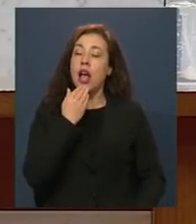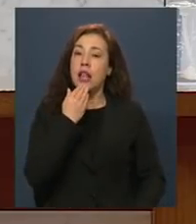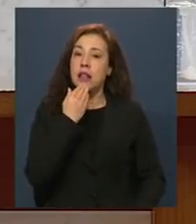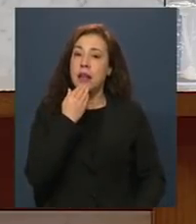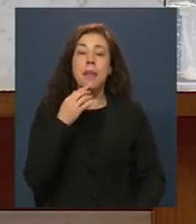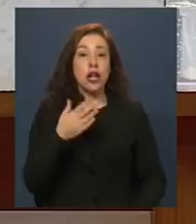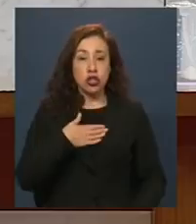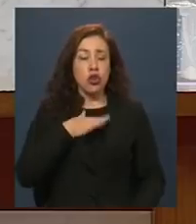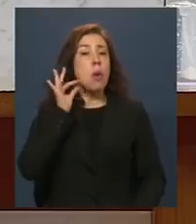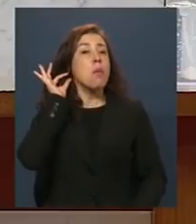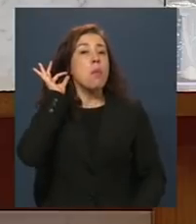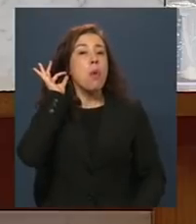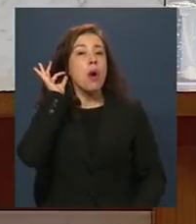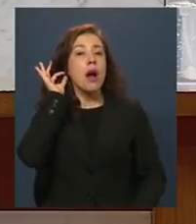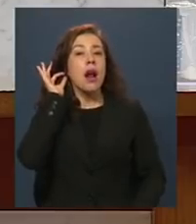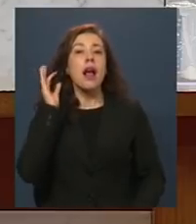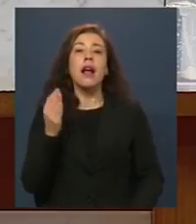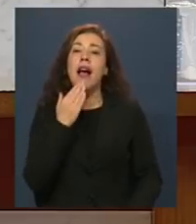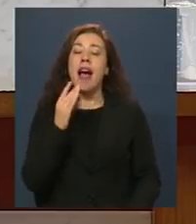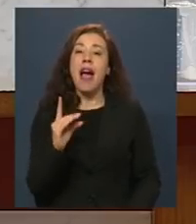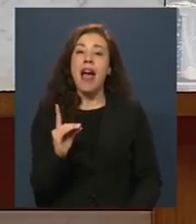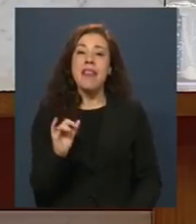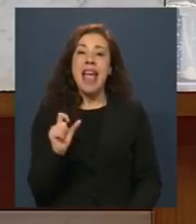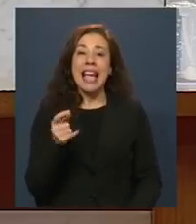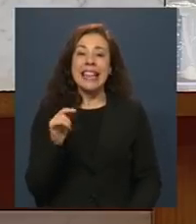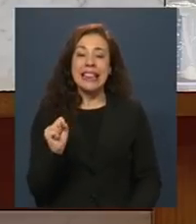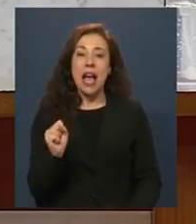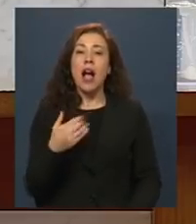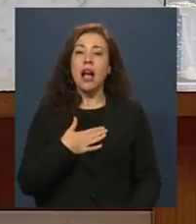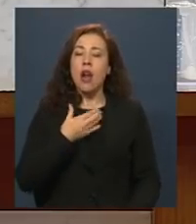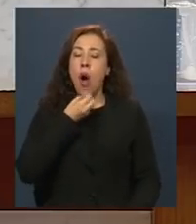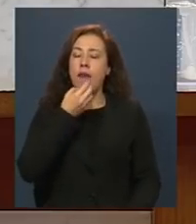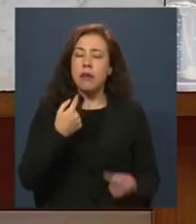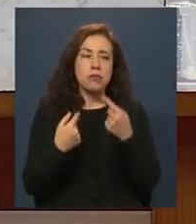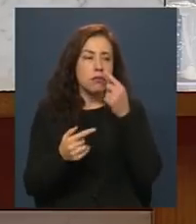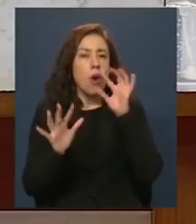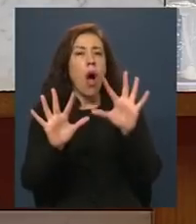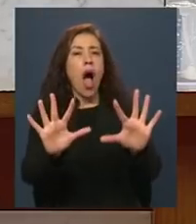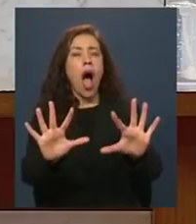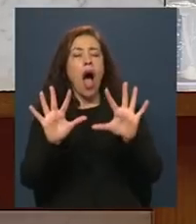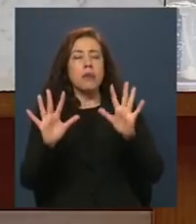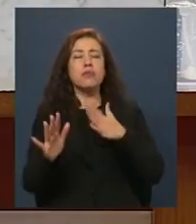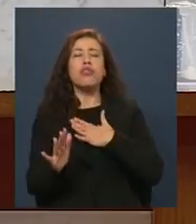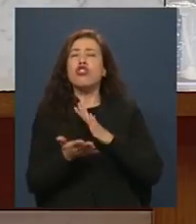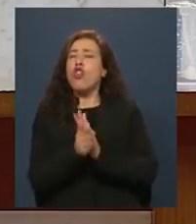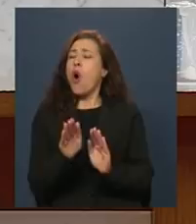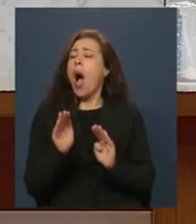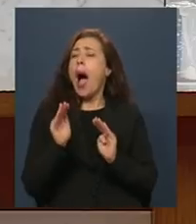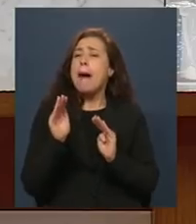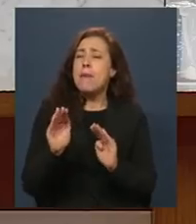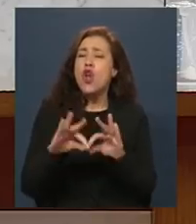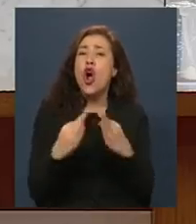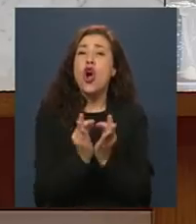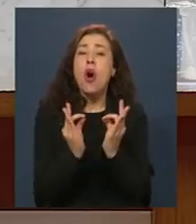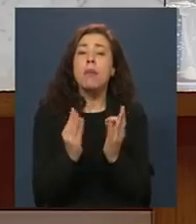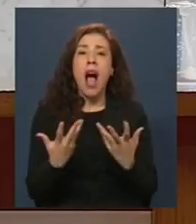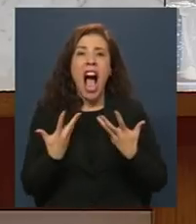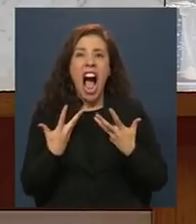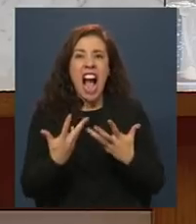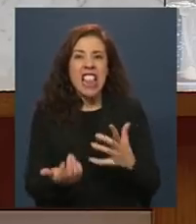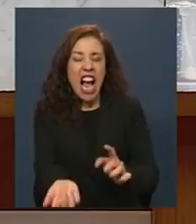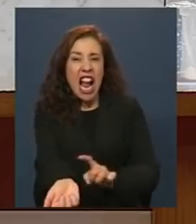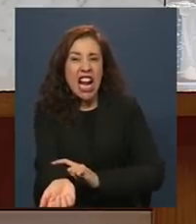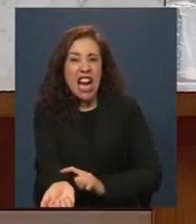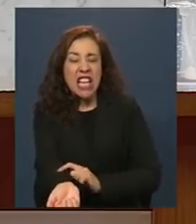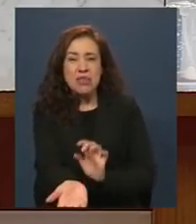como mujer y como diaguita, expresar mi admiración y toda mi solidaridad por los ataques racistas